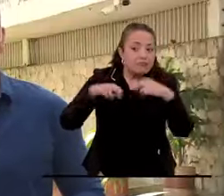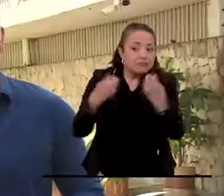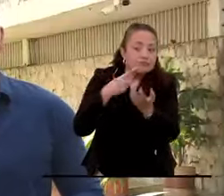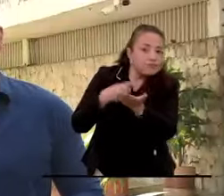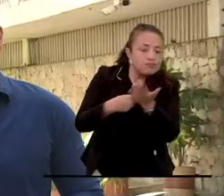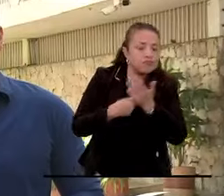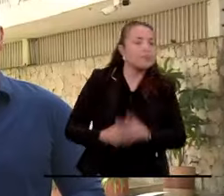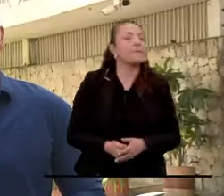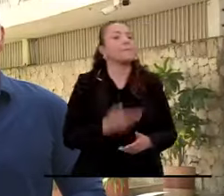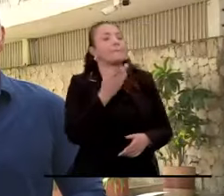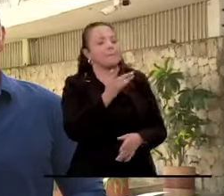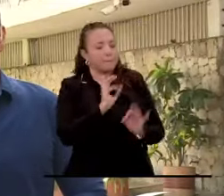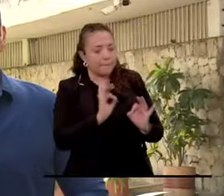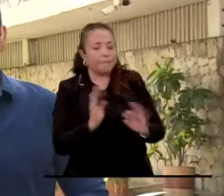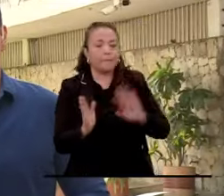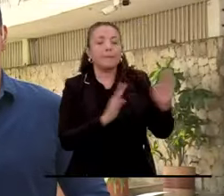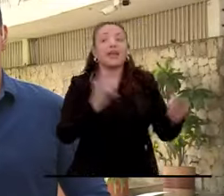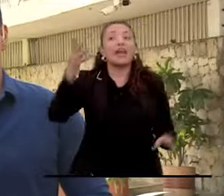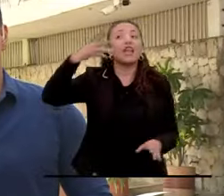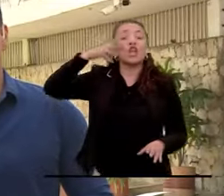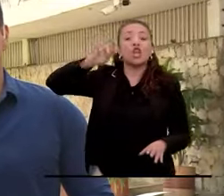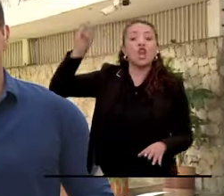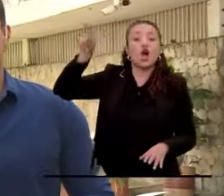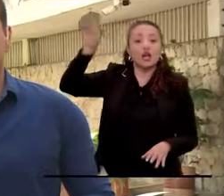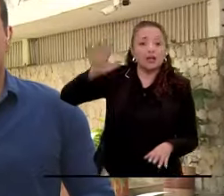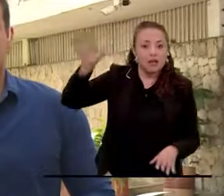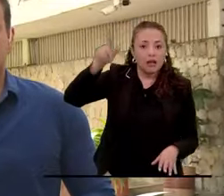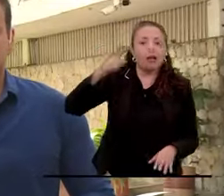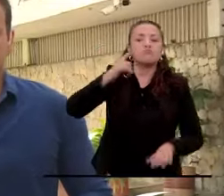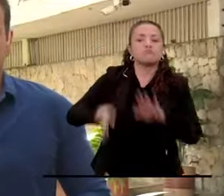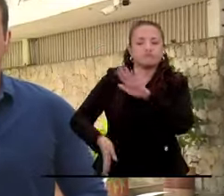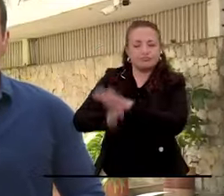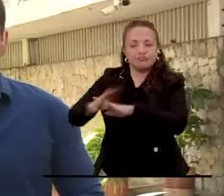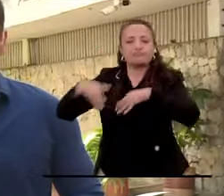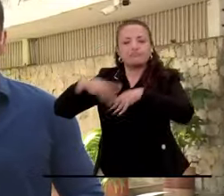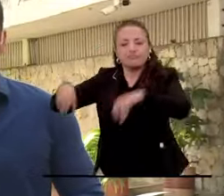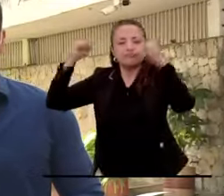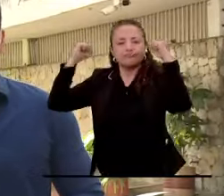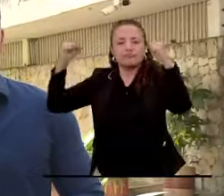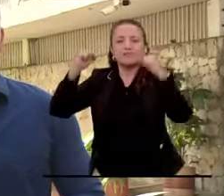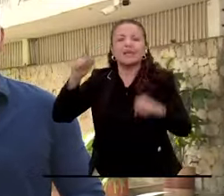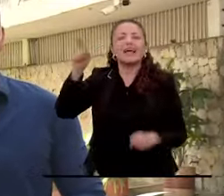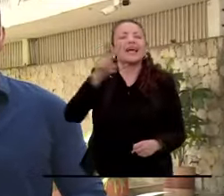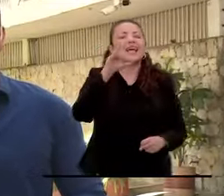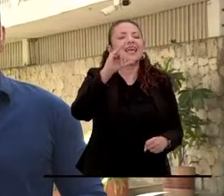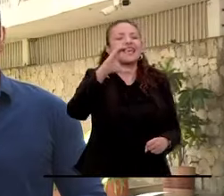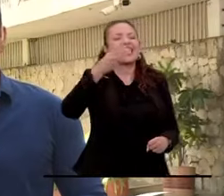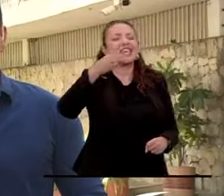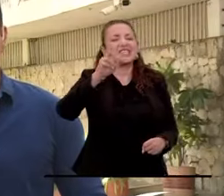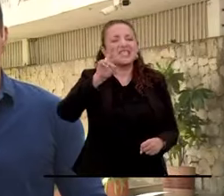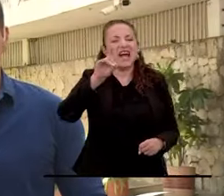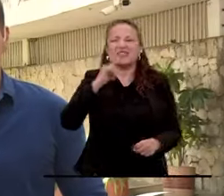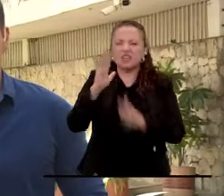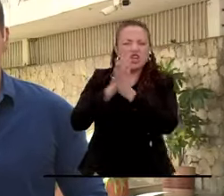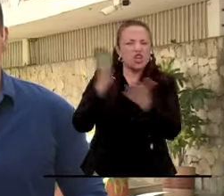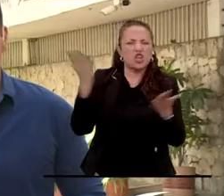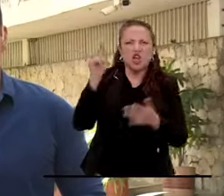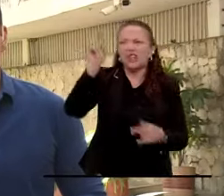Paula y Mientras tanto en norte de Santander también siguen las protestas Richard Quiñones cuéntenos En qué